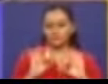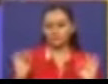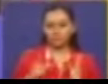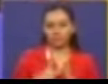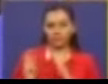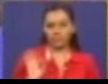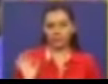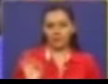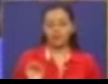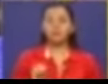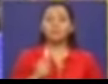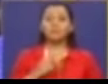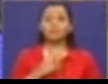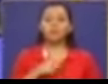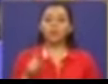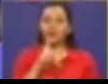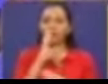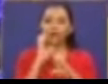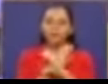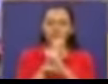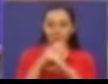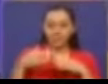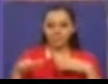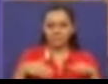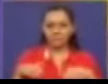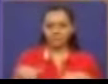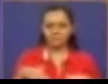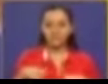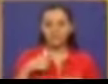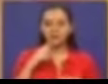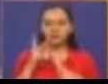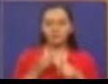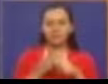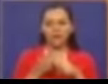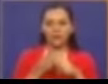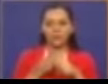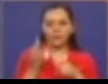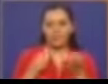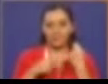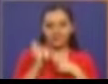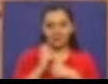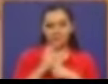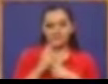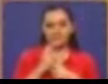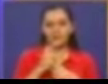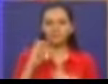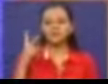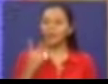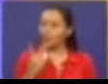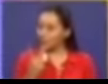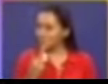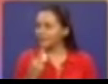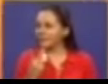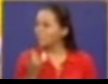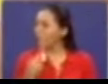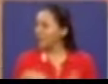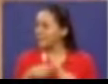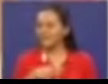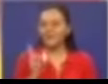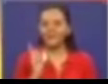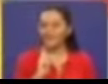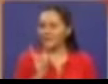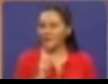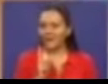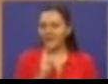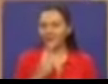Por eso, solo se va a contabilizar de la segunda vuelta. Es decir, ni los compañeros de Calderón, de la segunda, ¿y yo qué dije? De